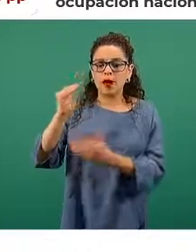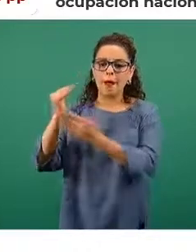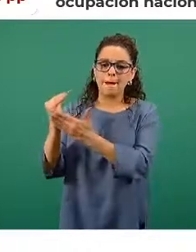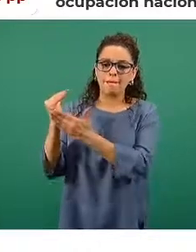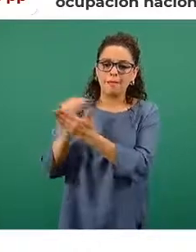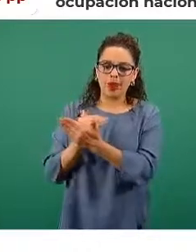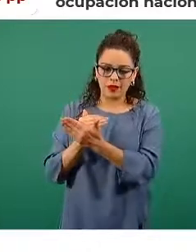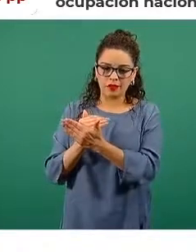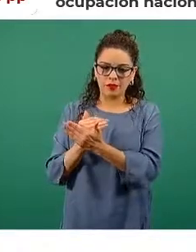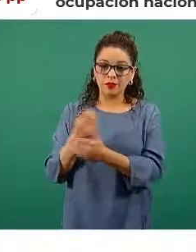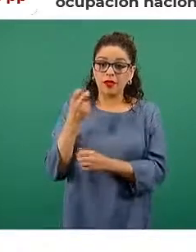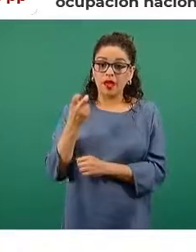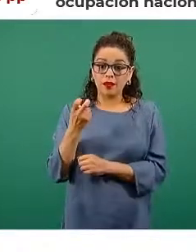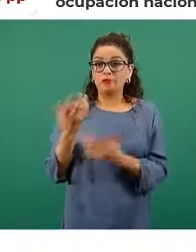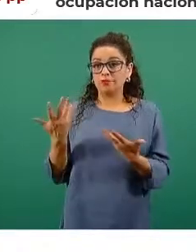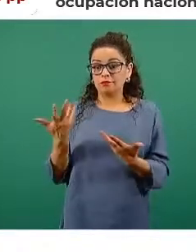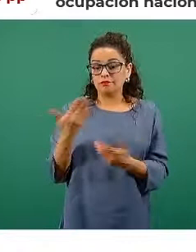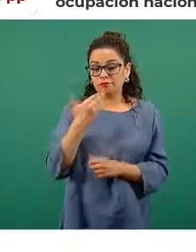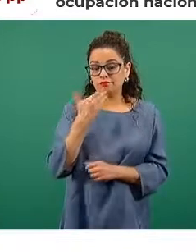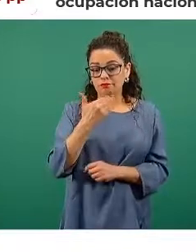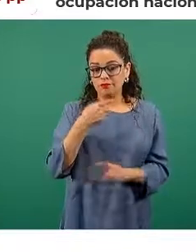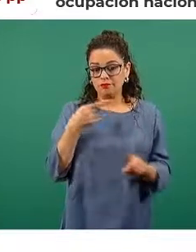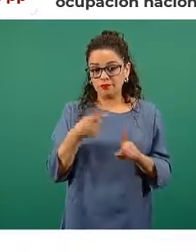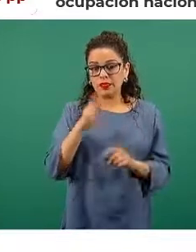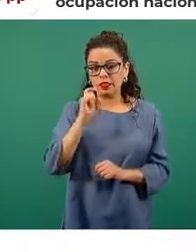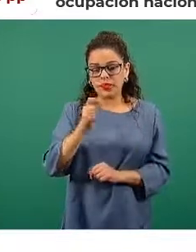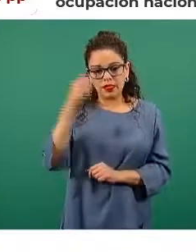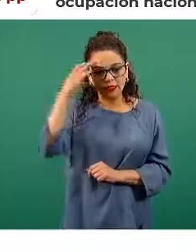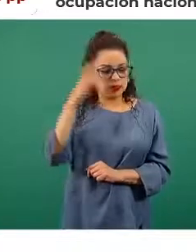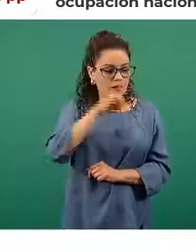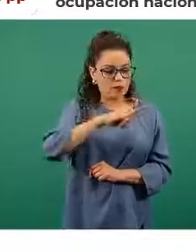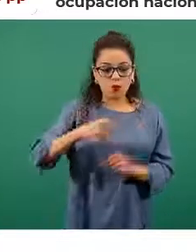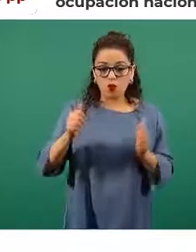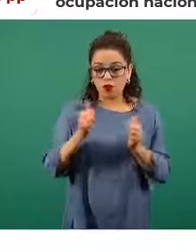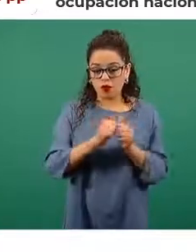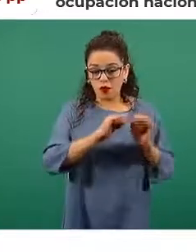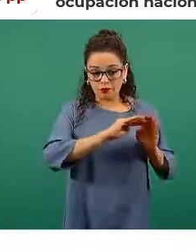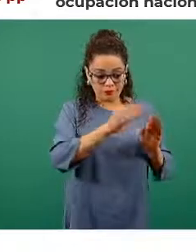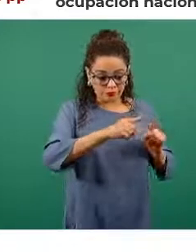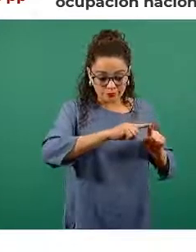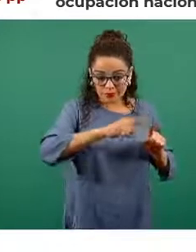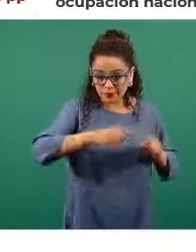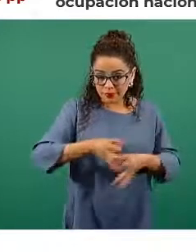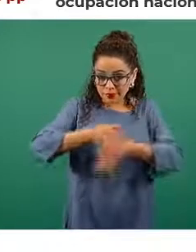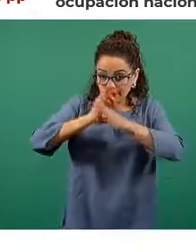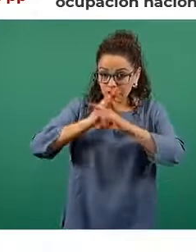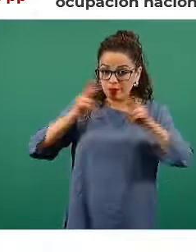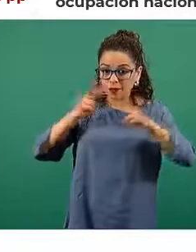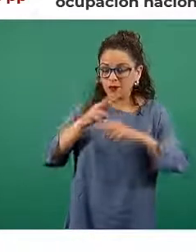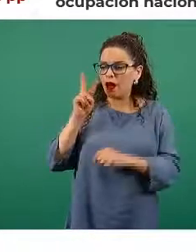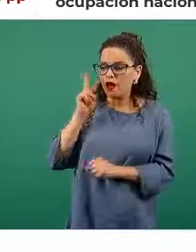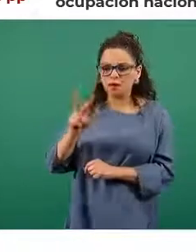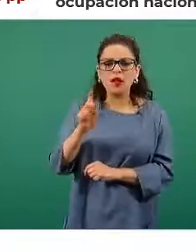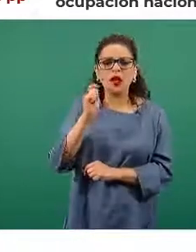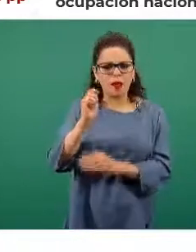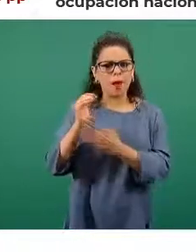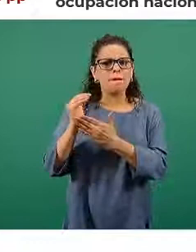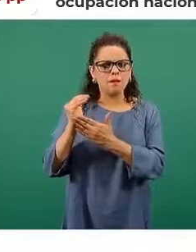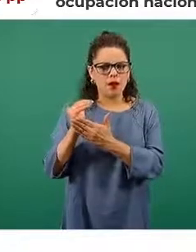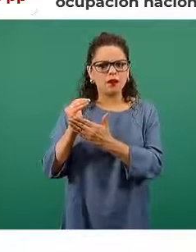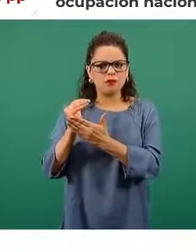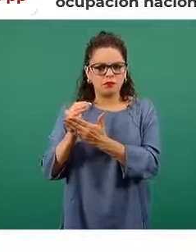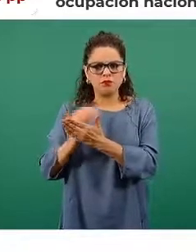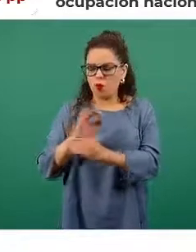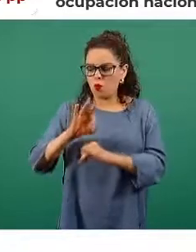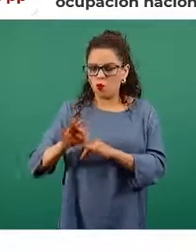para efecto de camas con ventilador que también hemos visto reducirse de manera importante en las últimas